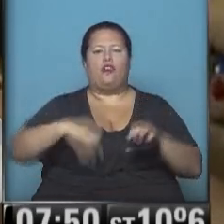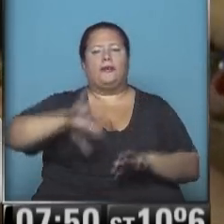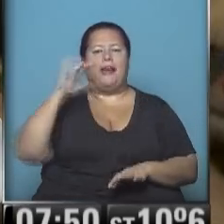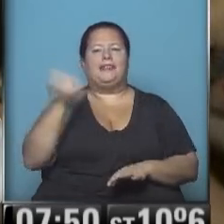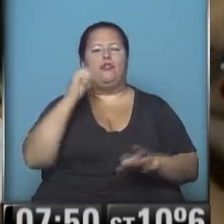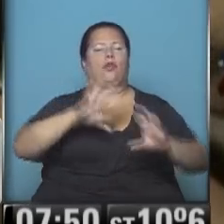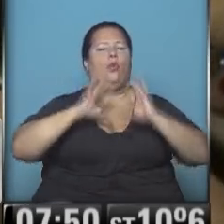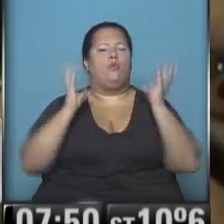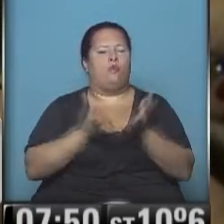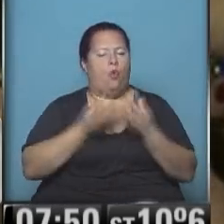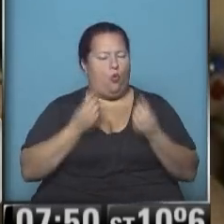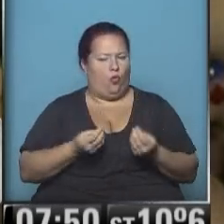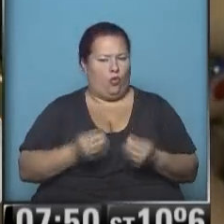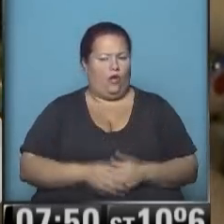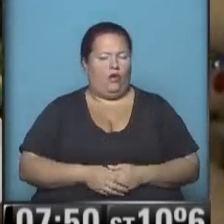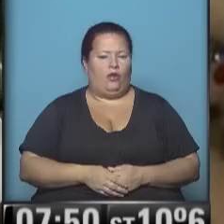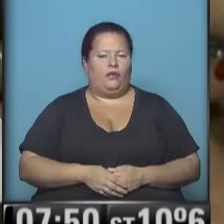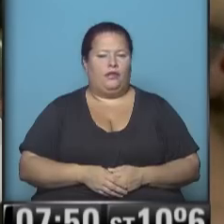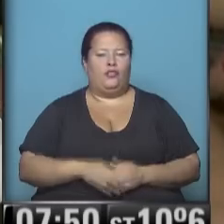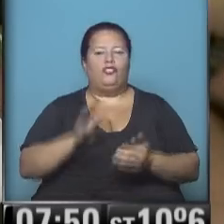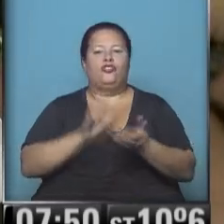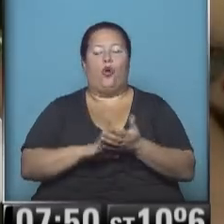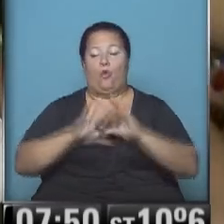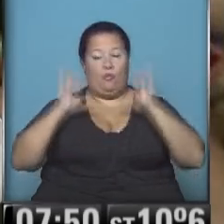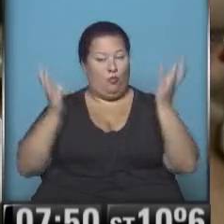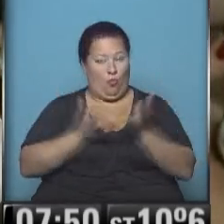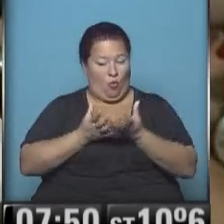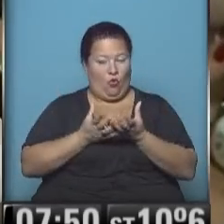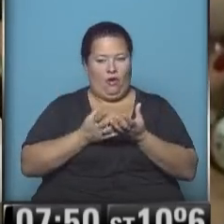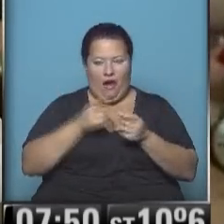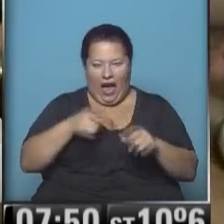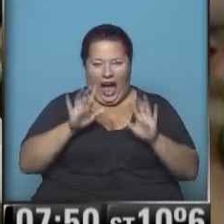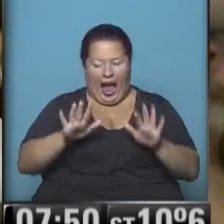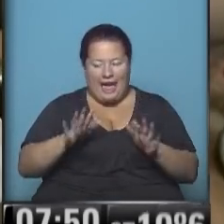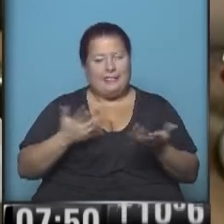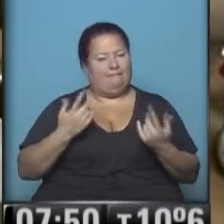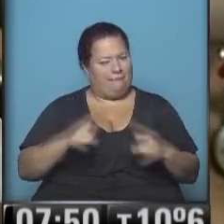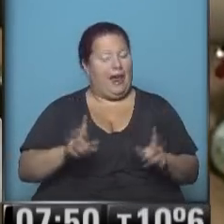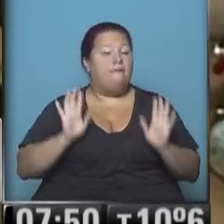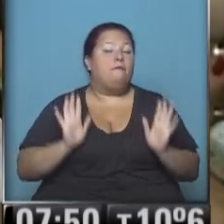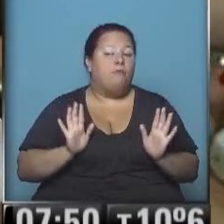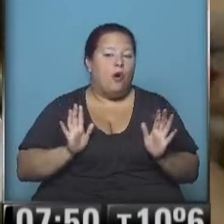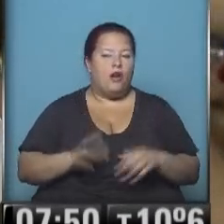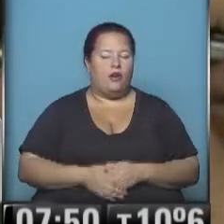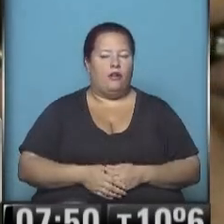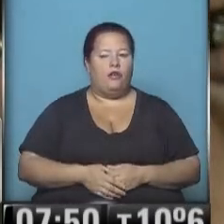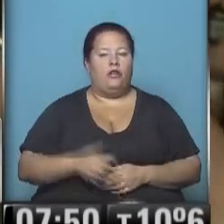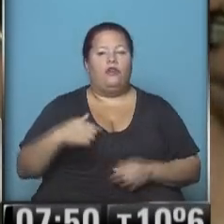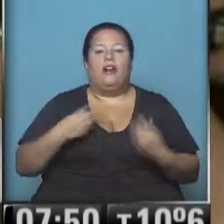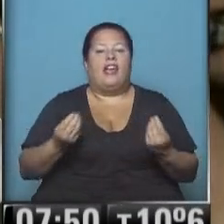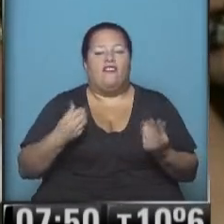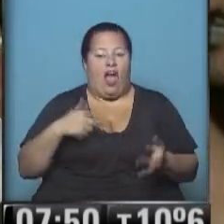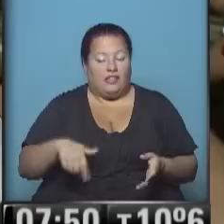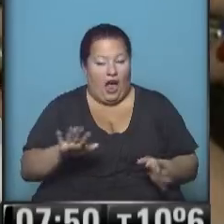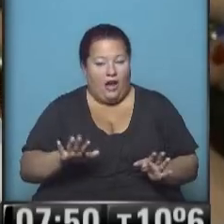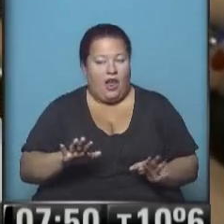importante del mundo en el esquema global, sucede una cosa de esta característica, pero bueno, lo que uno puede hacer en este